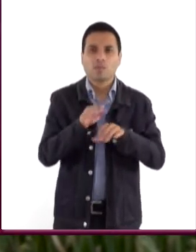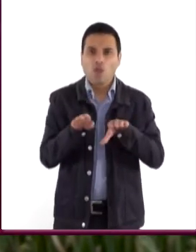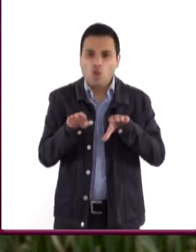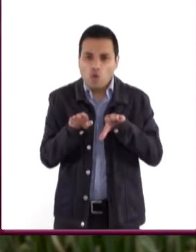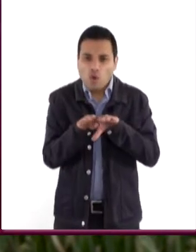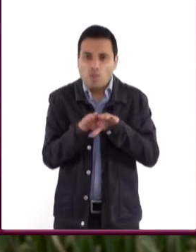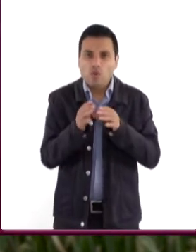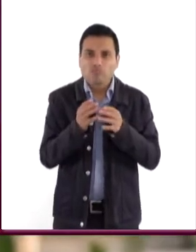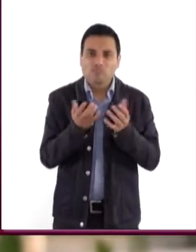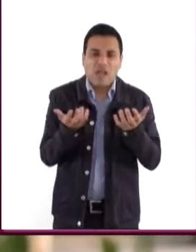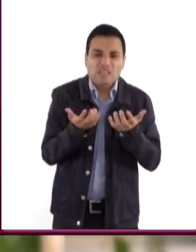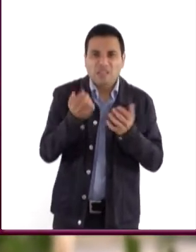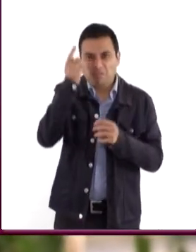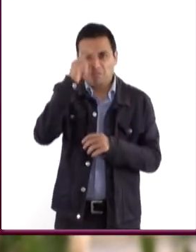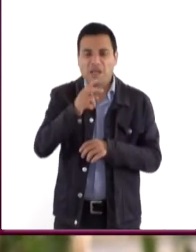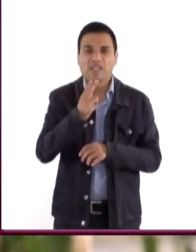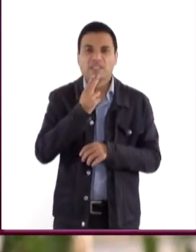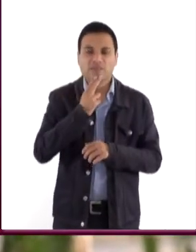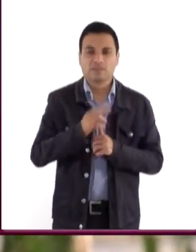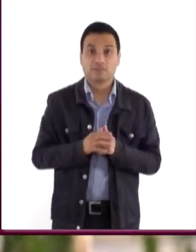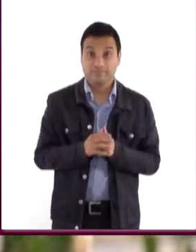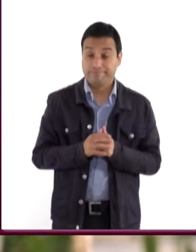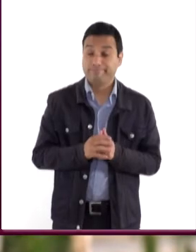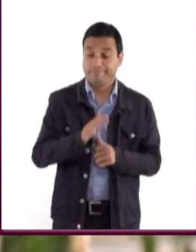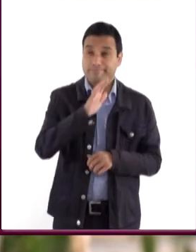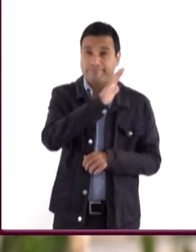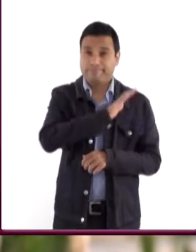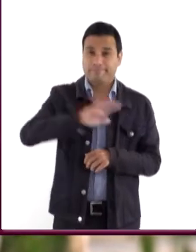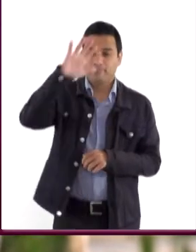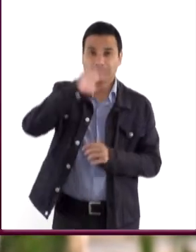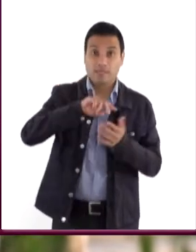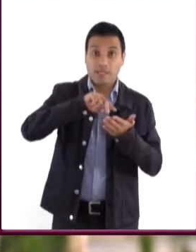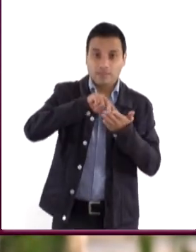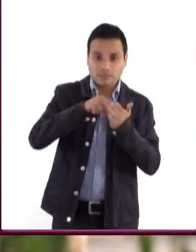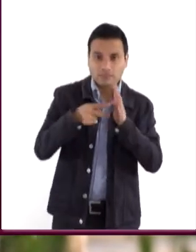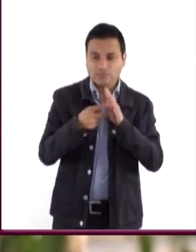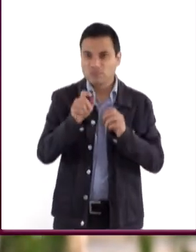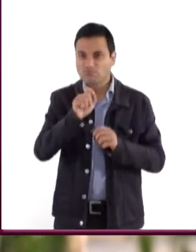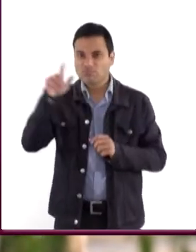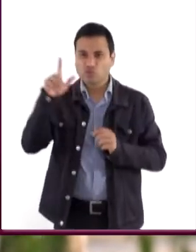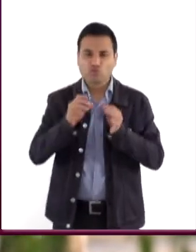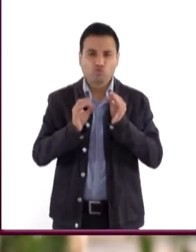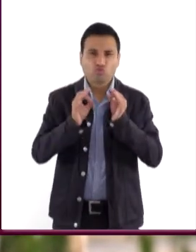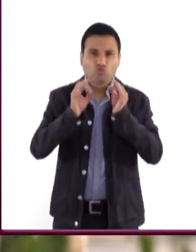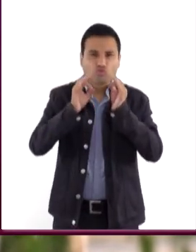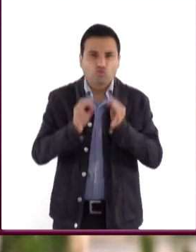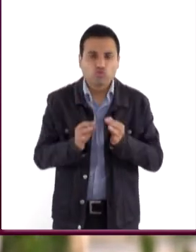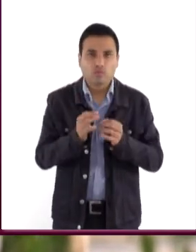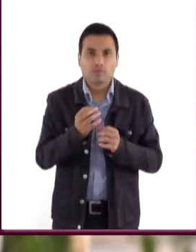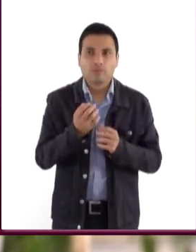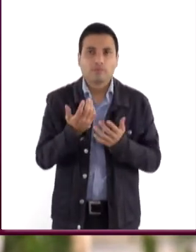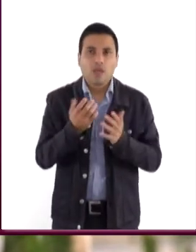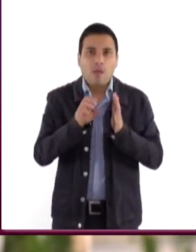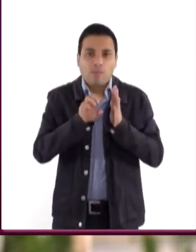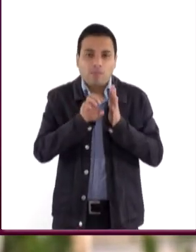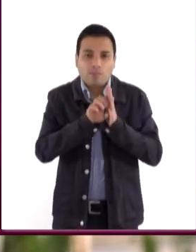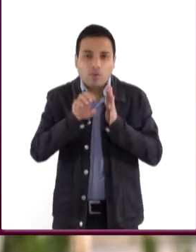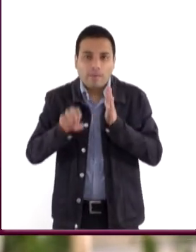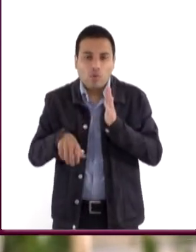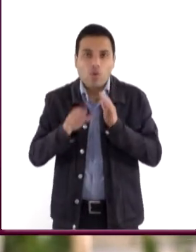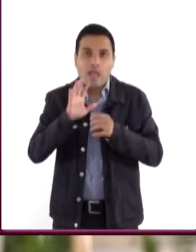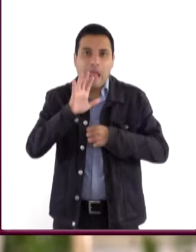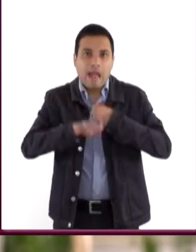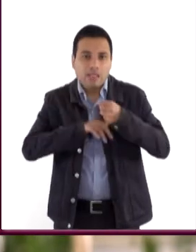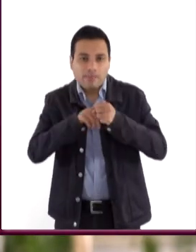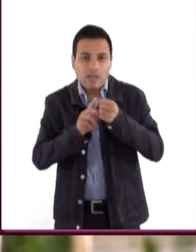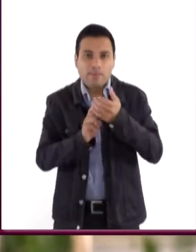nuevas aplicaciones. Me parece increíble cuando los ingenieros escogen alguna característica del mundo natural y la